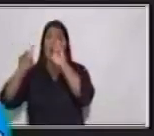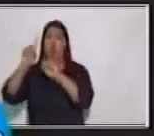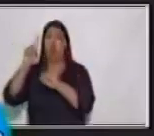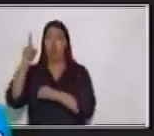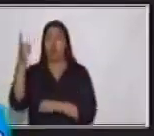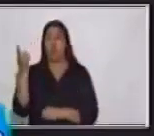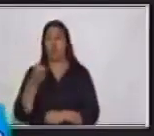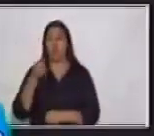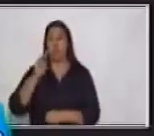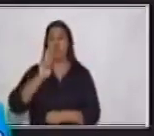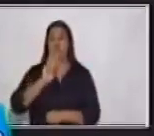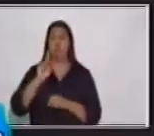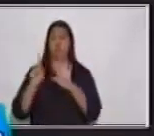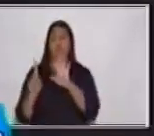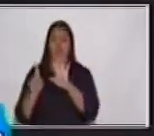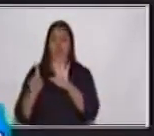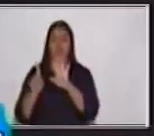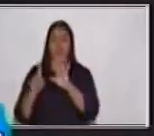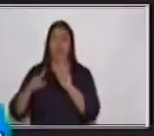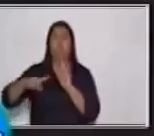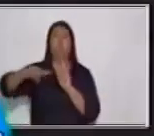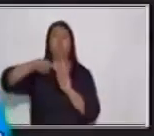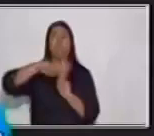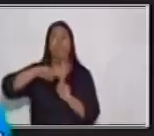11 36 más